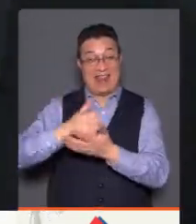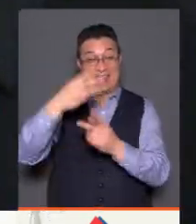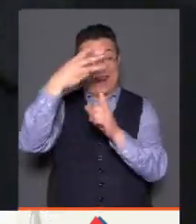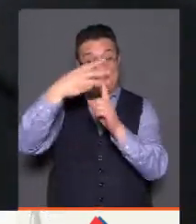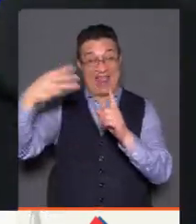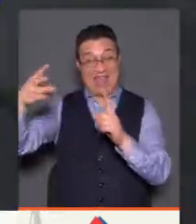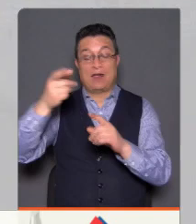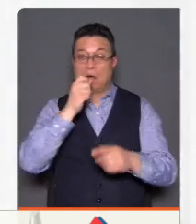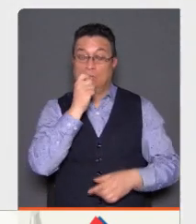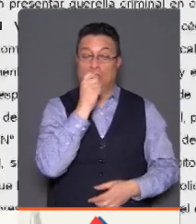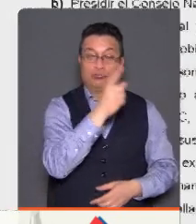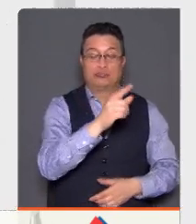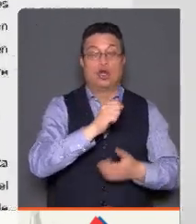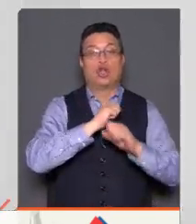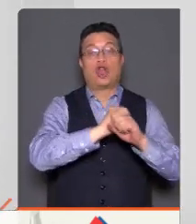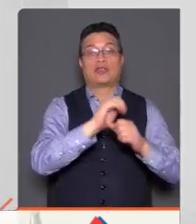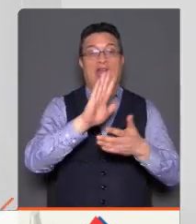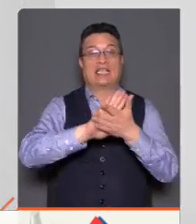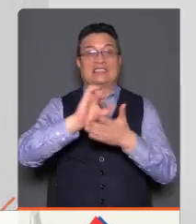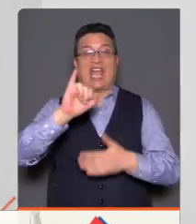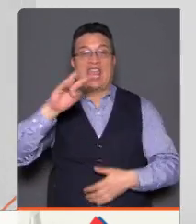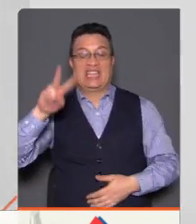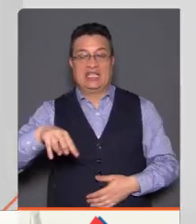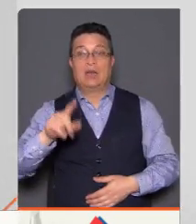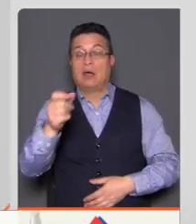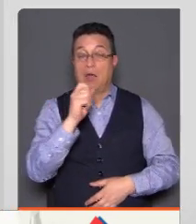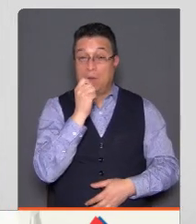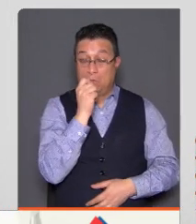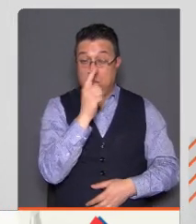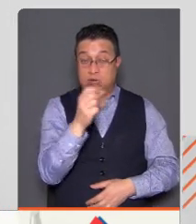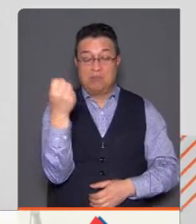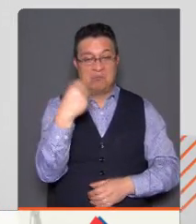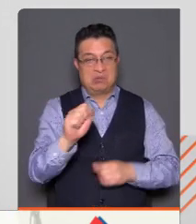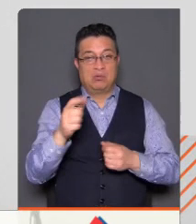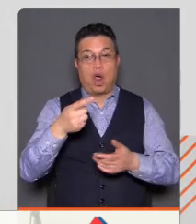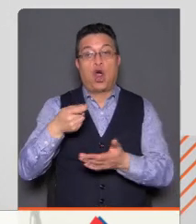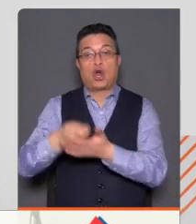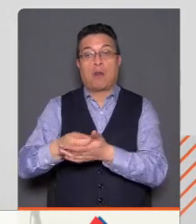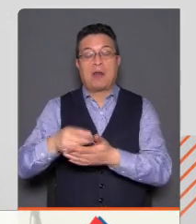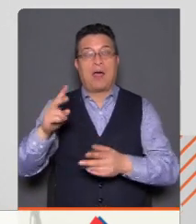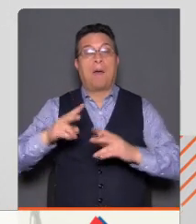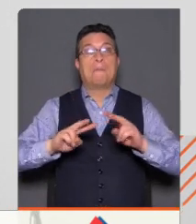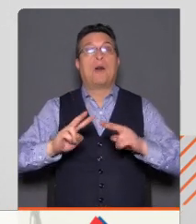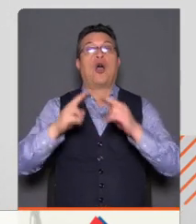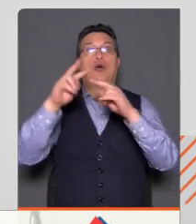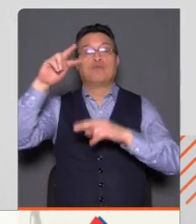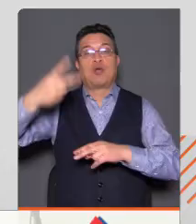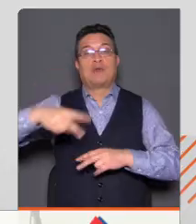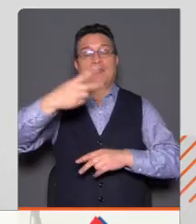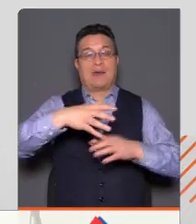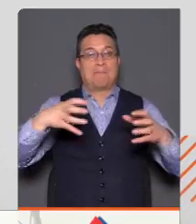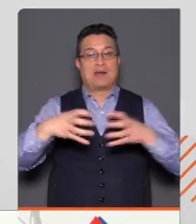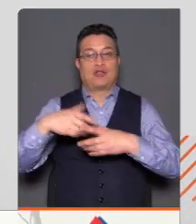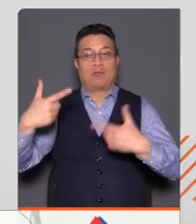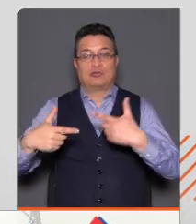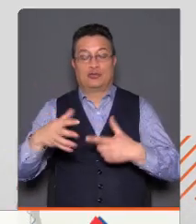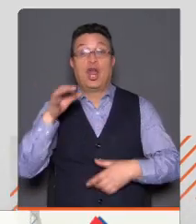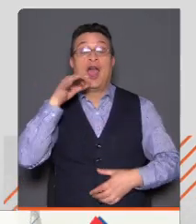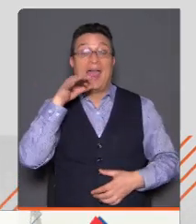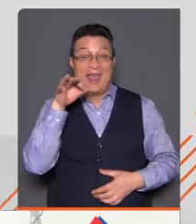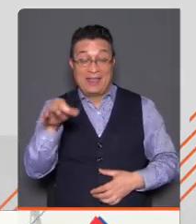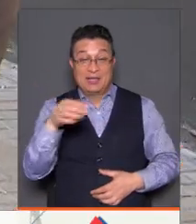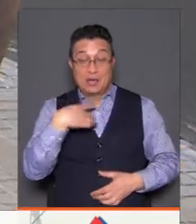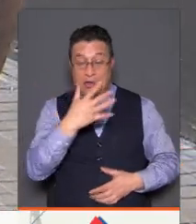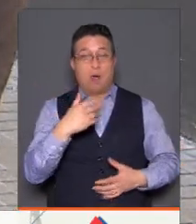contra Chain. Lo acusa de administración desleal a raíz de la compraventa de propiedades del partido. Según del Pin, se habría puesto en riesgo el patrimonio